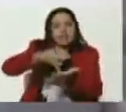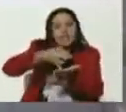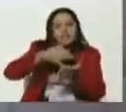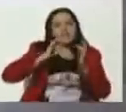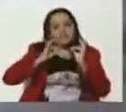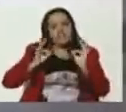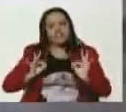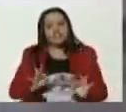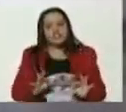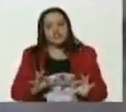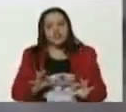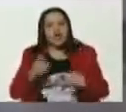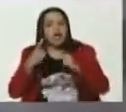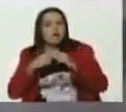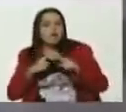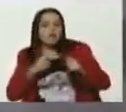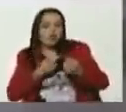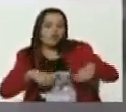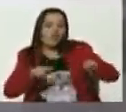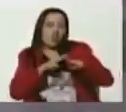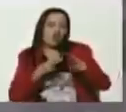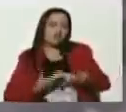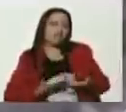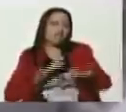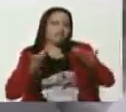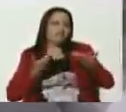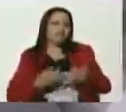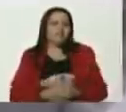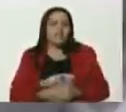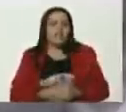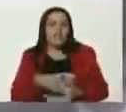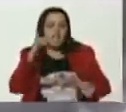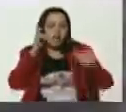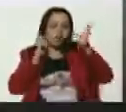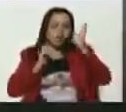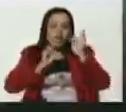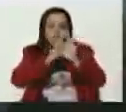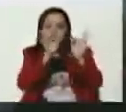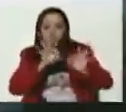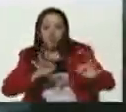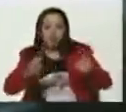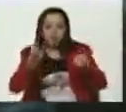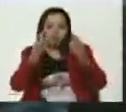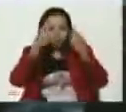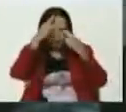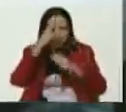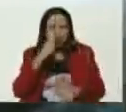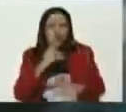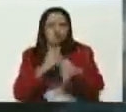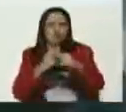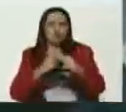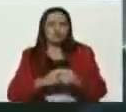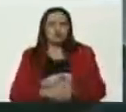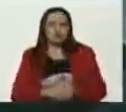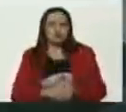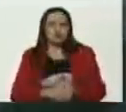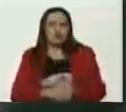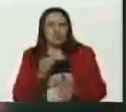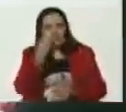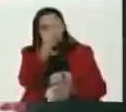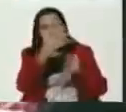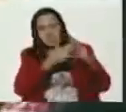físico, pero con la moral a millón de escuchar una lección de dignidad ante el jefe del